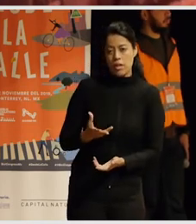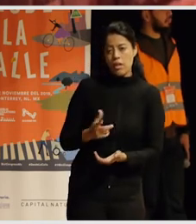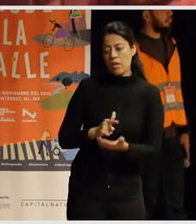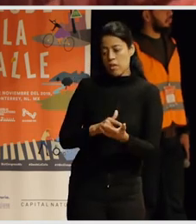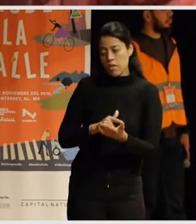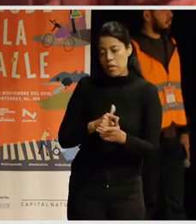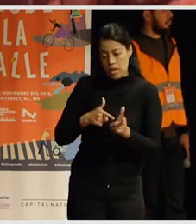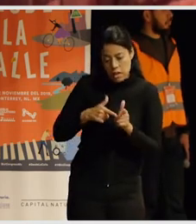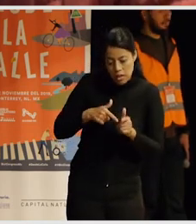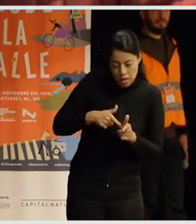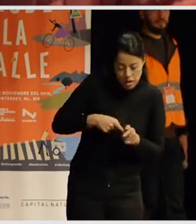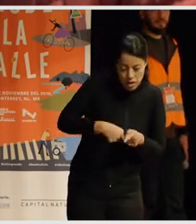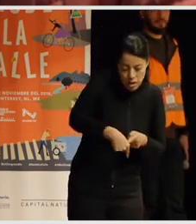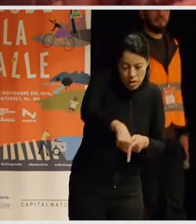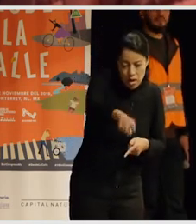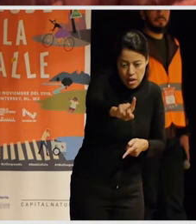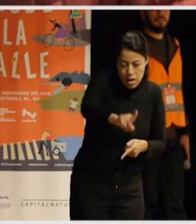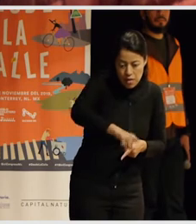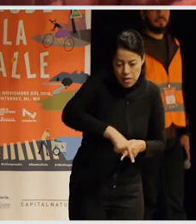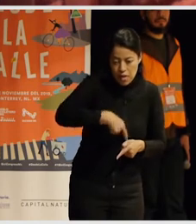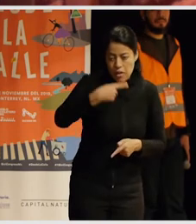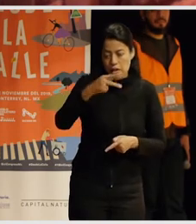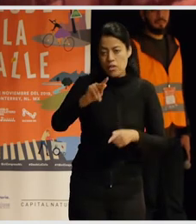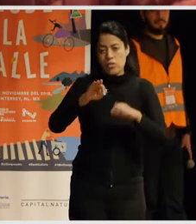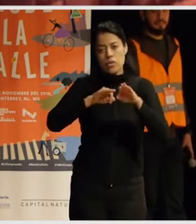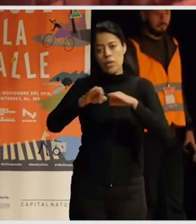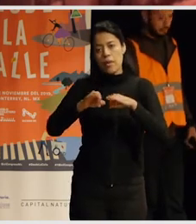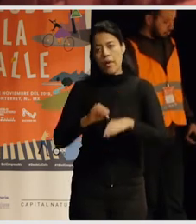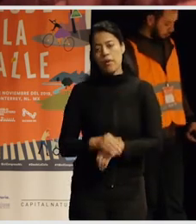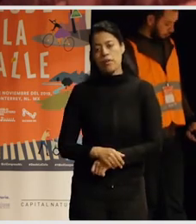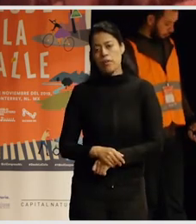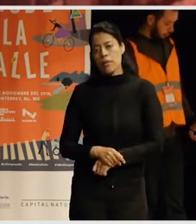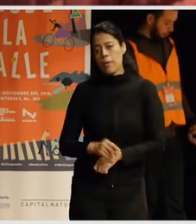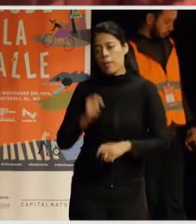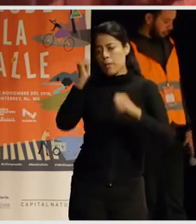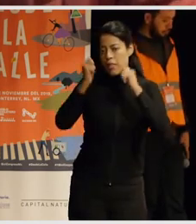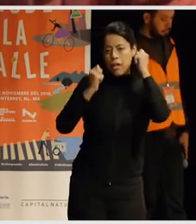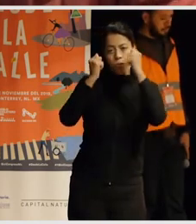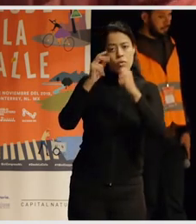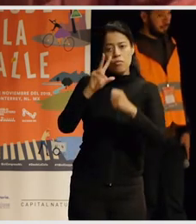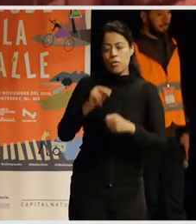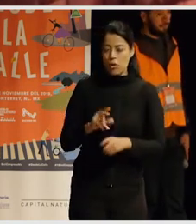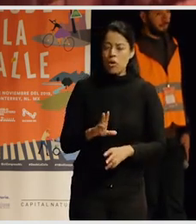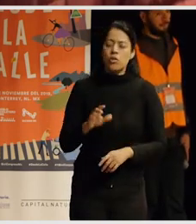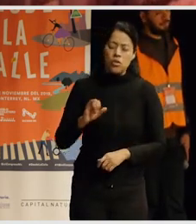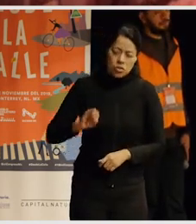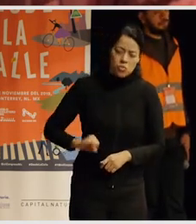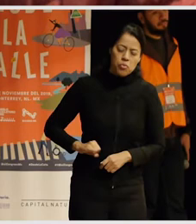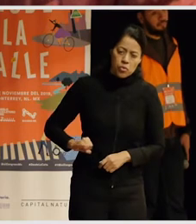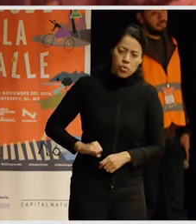la línea de su trabajo no de su guía de trabajo entonces por ahí hemos estado pero si es muy interesante